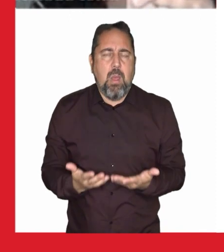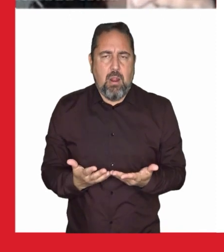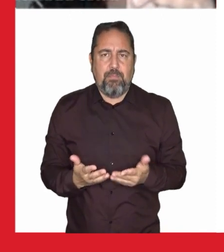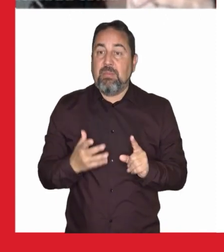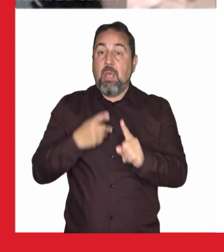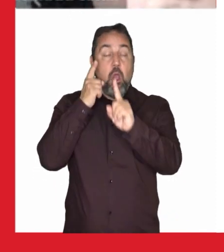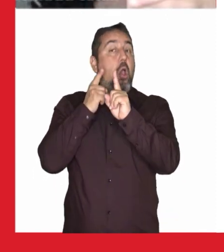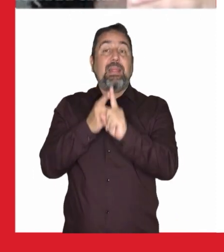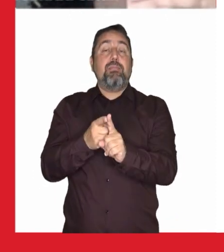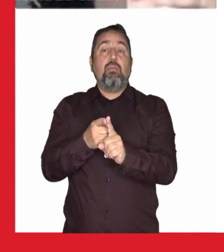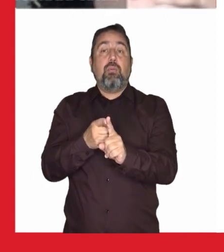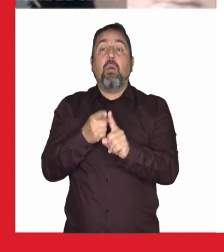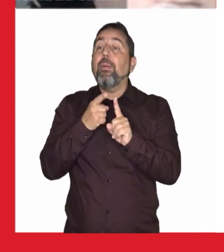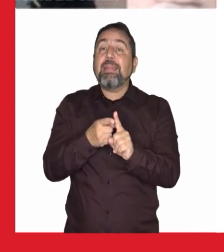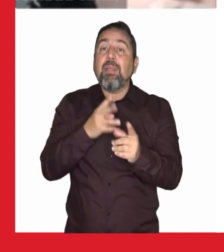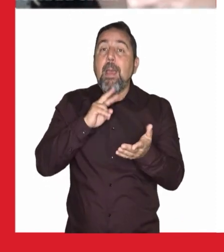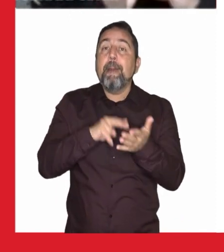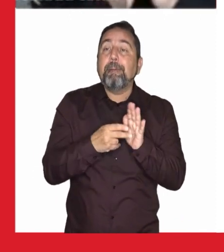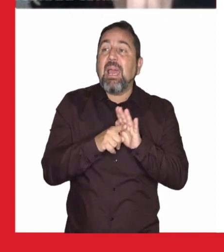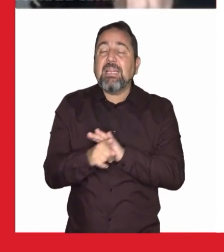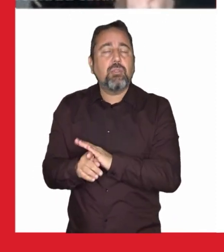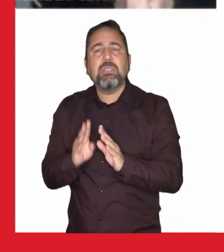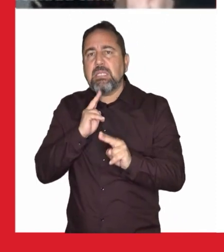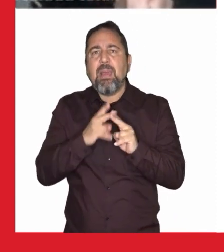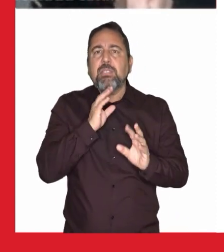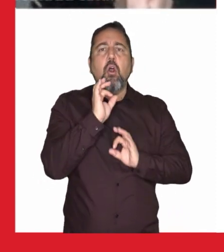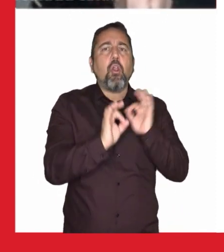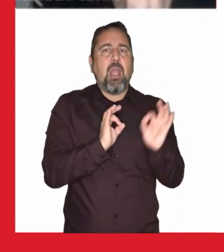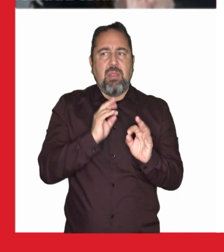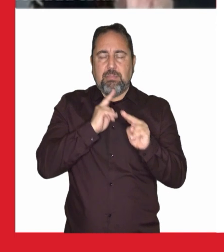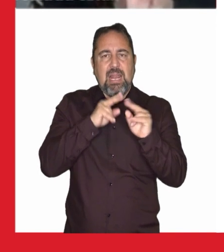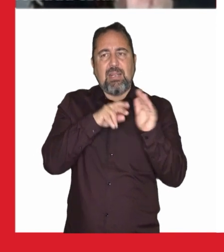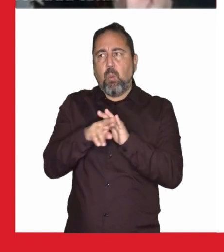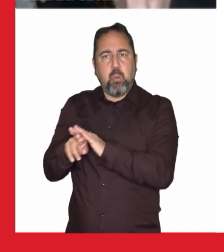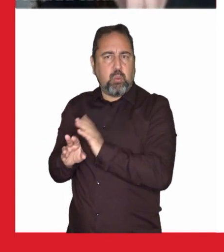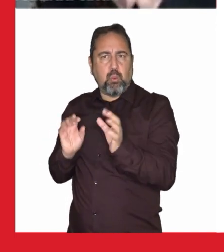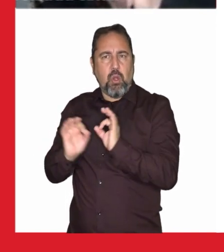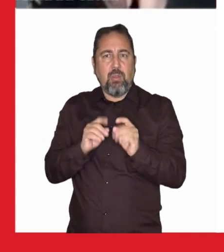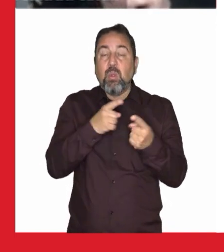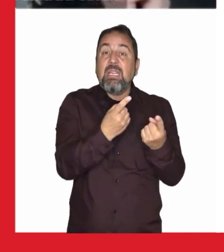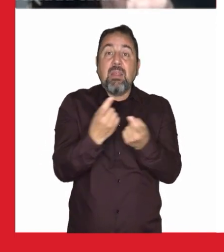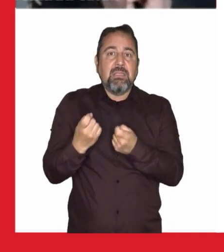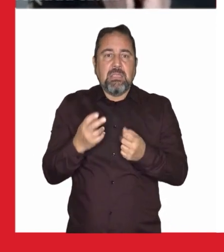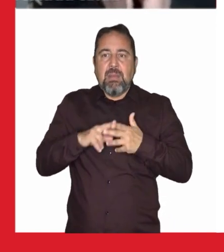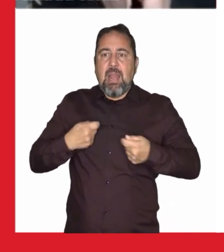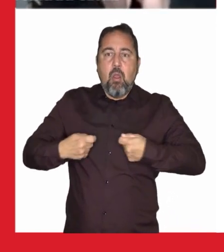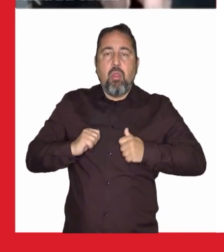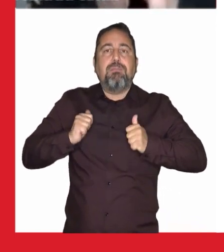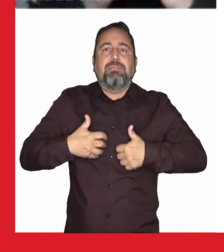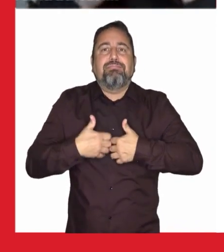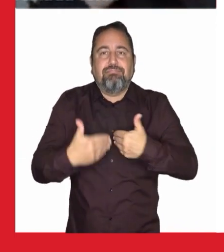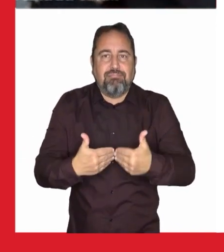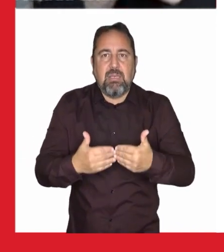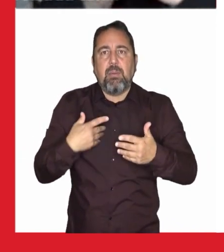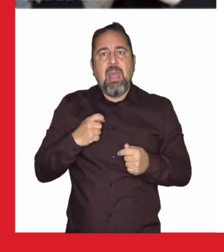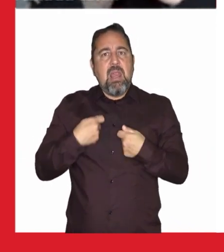gestión, ¿cuál es el objetivo? ¿Vale? Entonces, el objetivo de los planes de gestión es organizar los recursos que